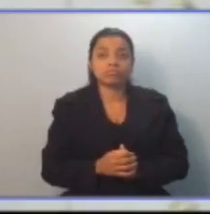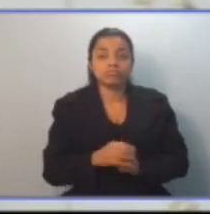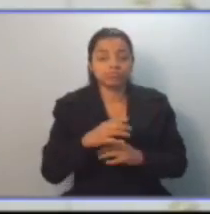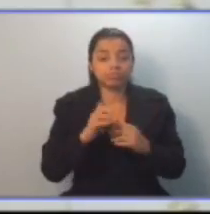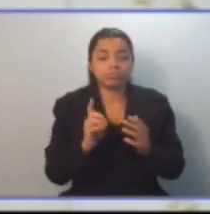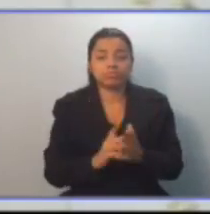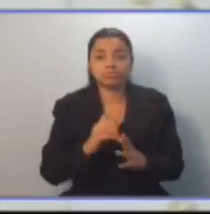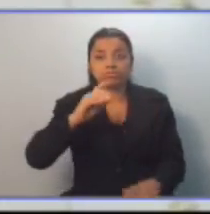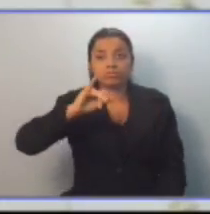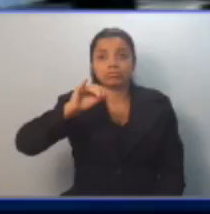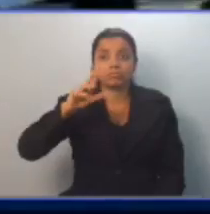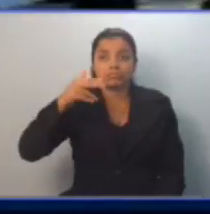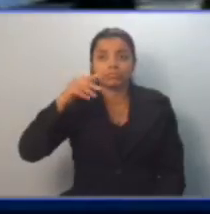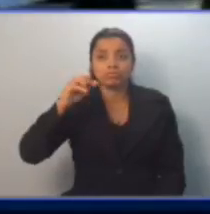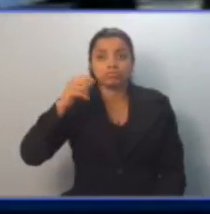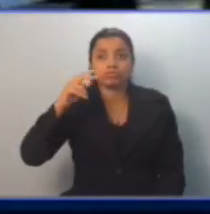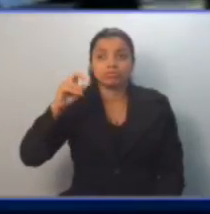Diputado Jorge Chafik Handal.